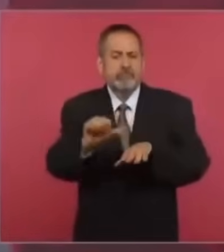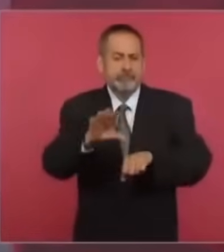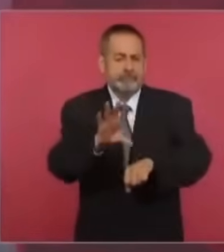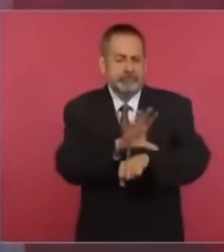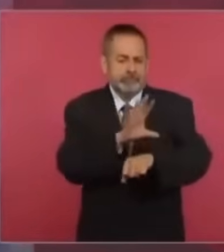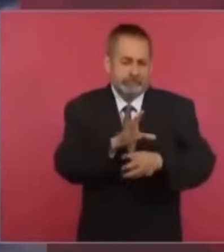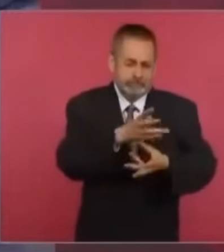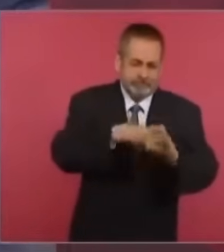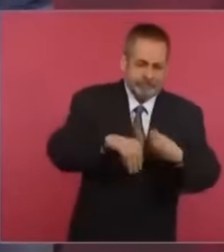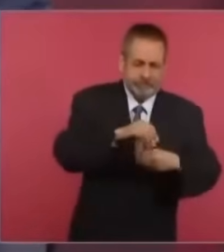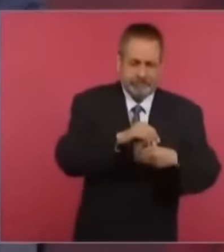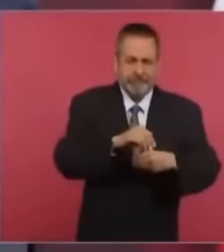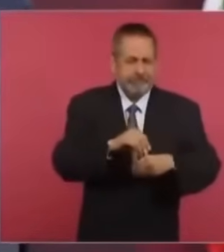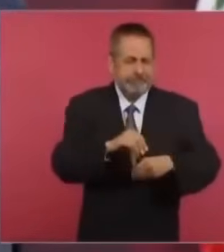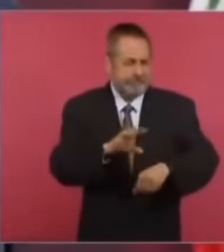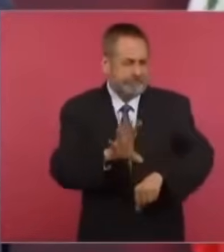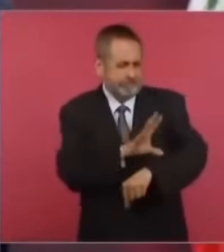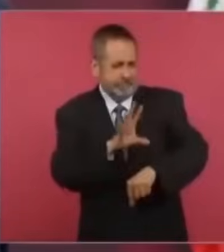que